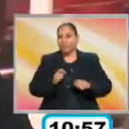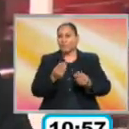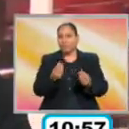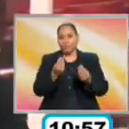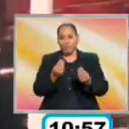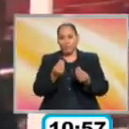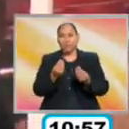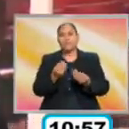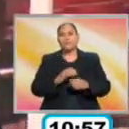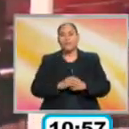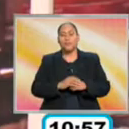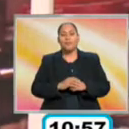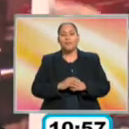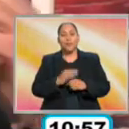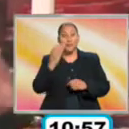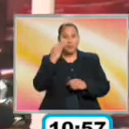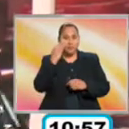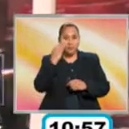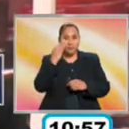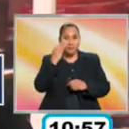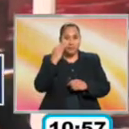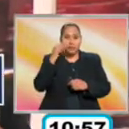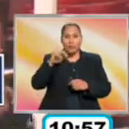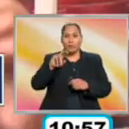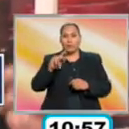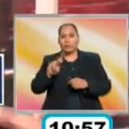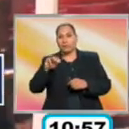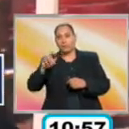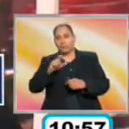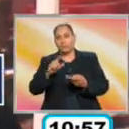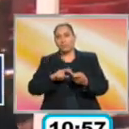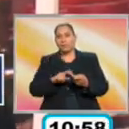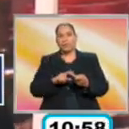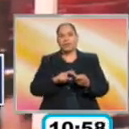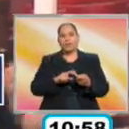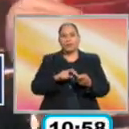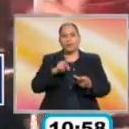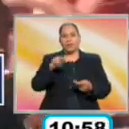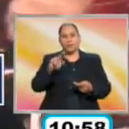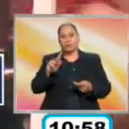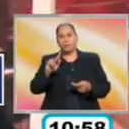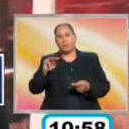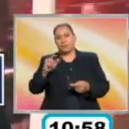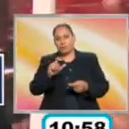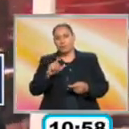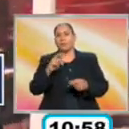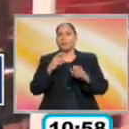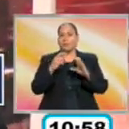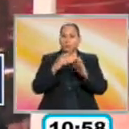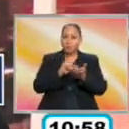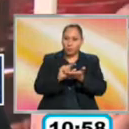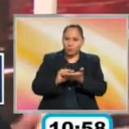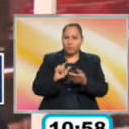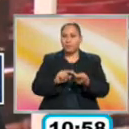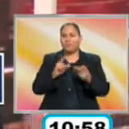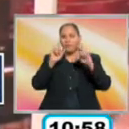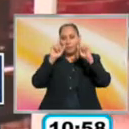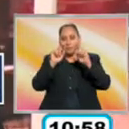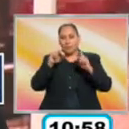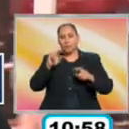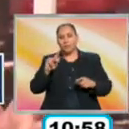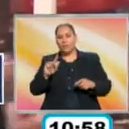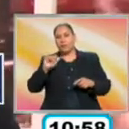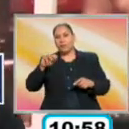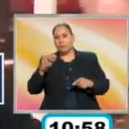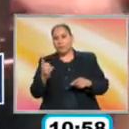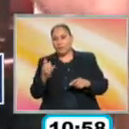montón. En Facebook estamos como NUKMX, NUKMX. Twitter e Instagram estamos como Nook Army, lo mismo